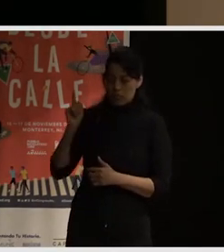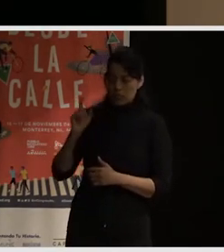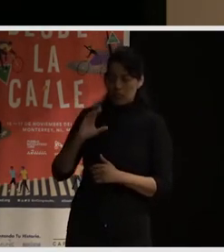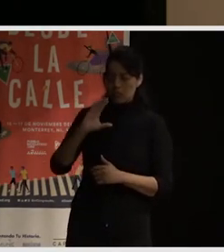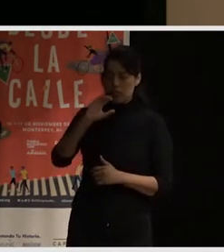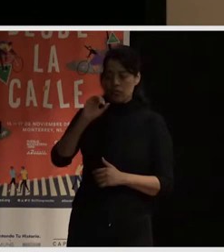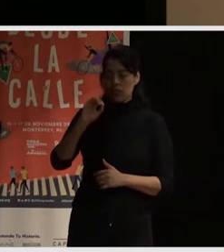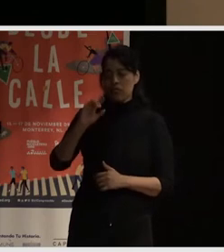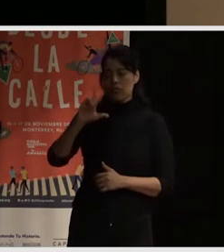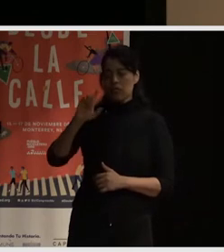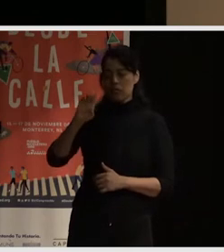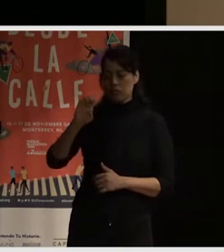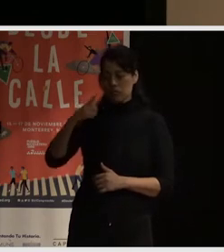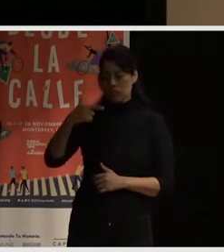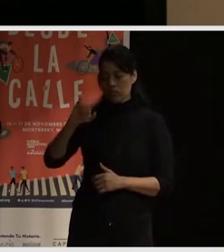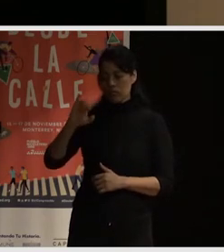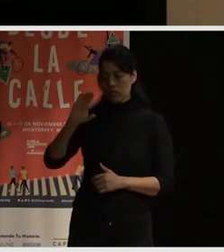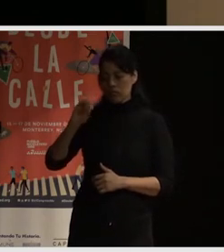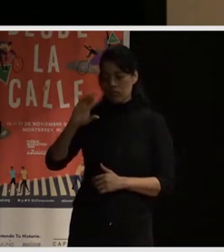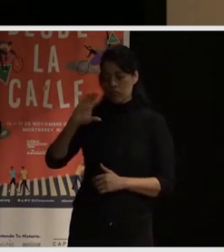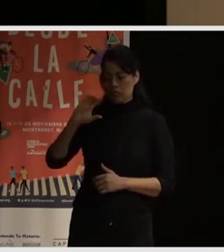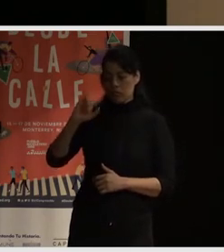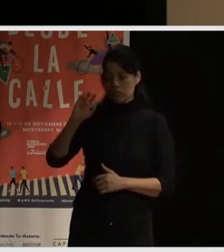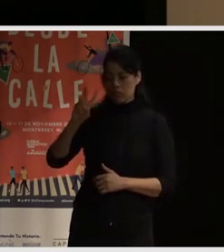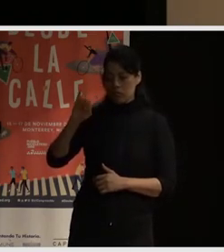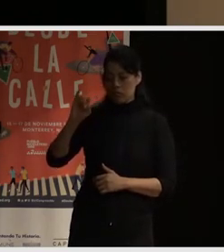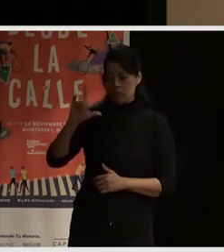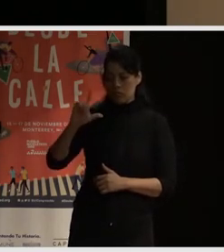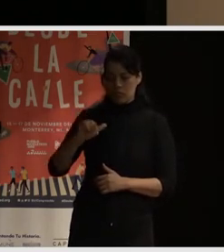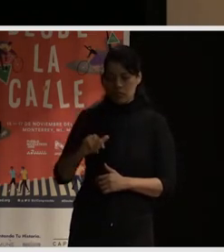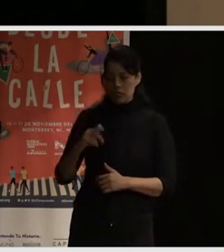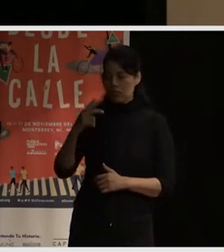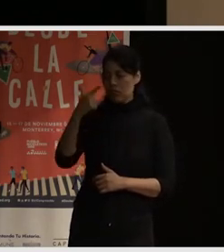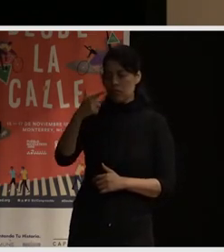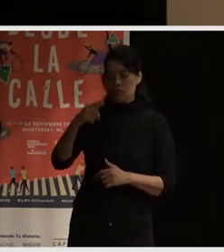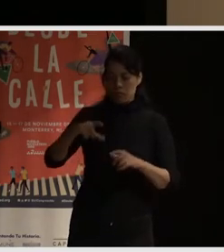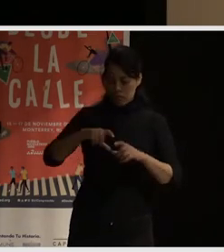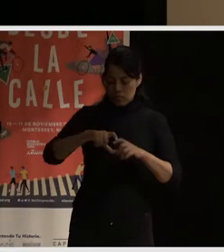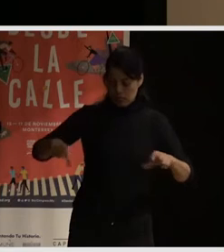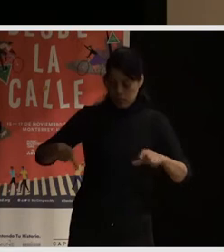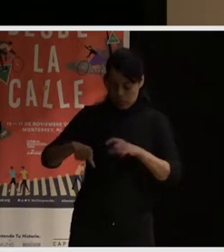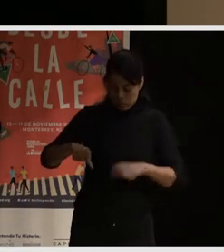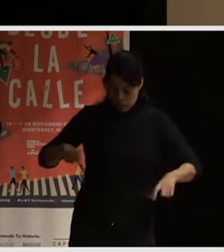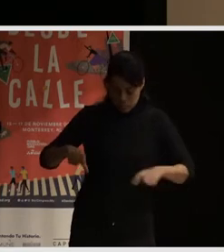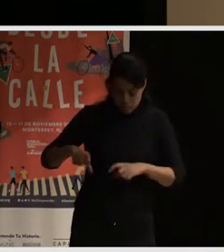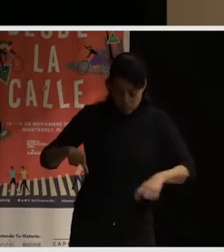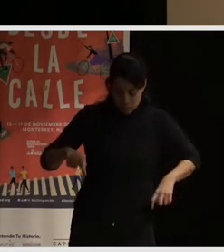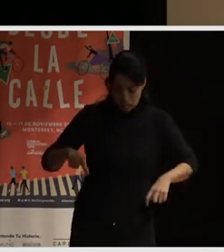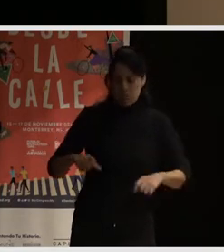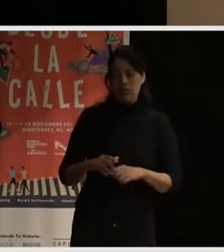va a ir un grupo para quien quiera rodar hacia el colegio civil que está a unas siete cuadras de este espacio de este lugar